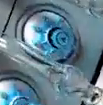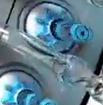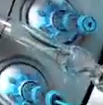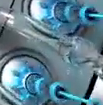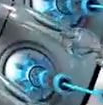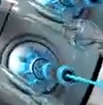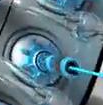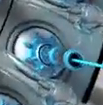siempre